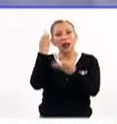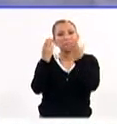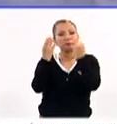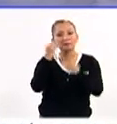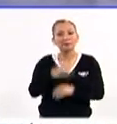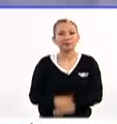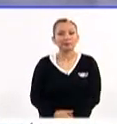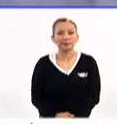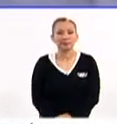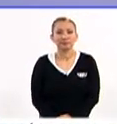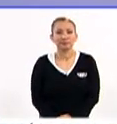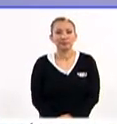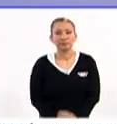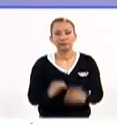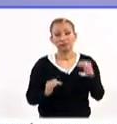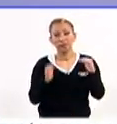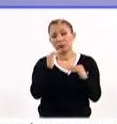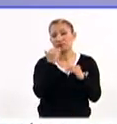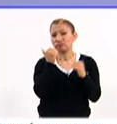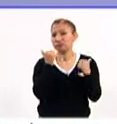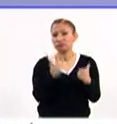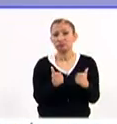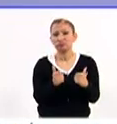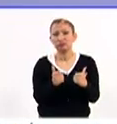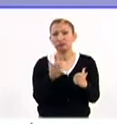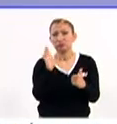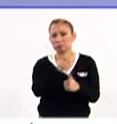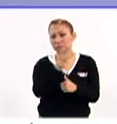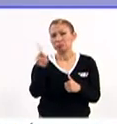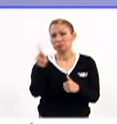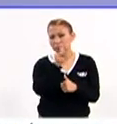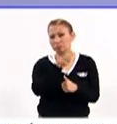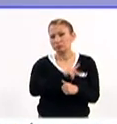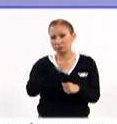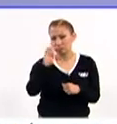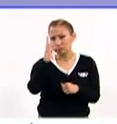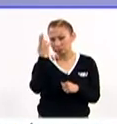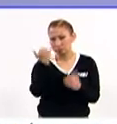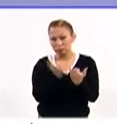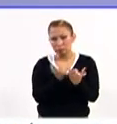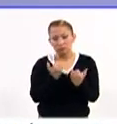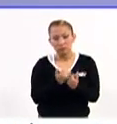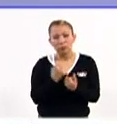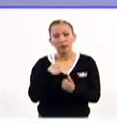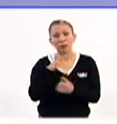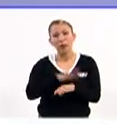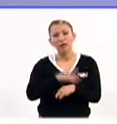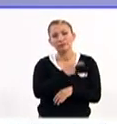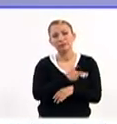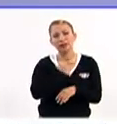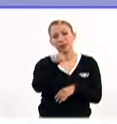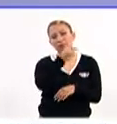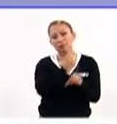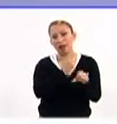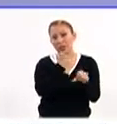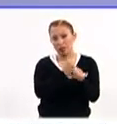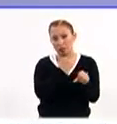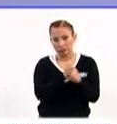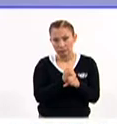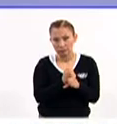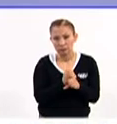formación? Bueno, el nivel me ha parecido muy bueno, parecido al de mi universidad, y lo que más me gustaron fueron las